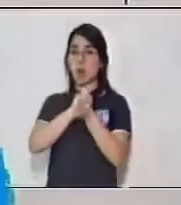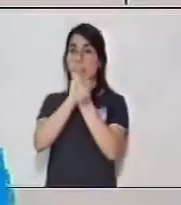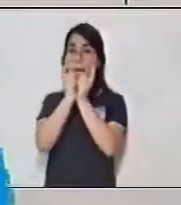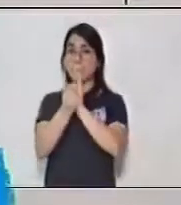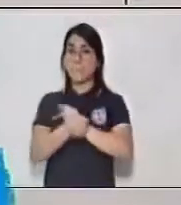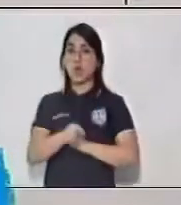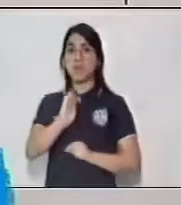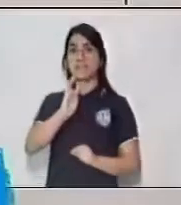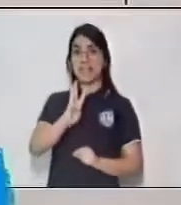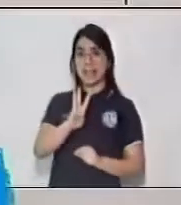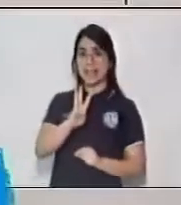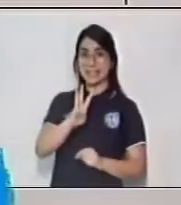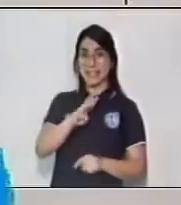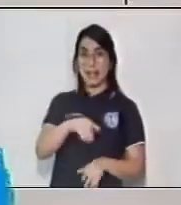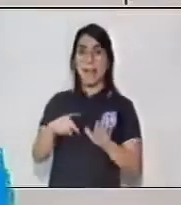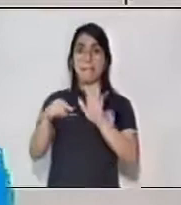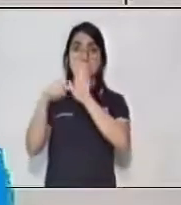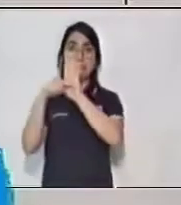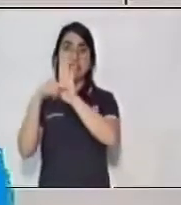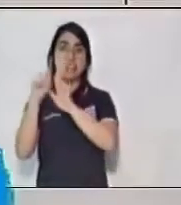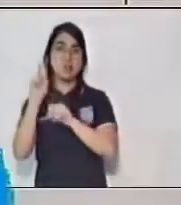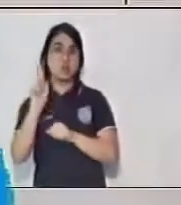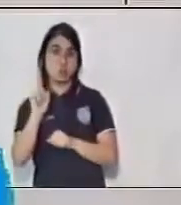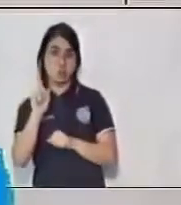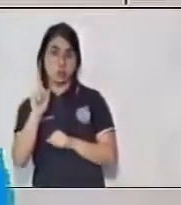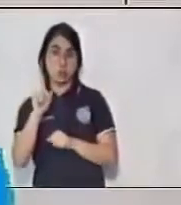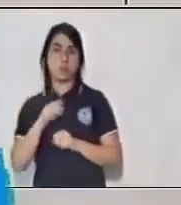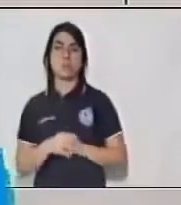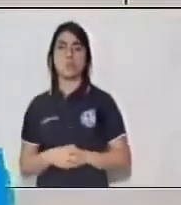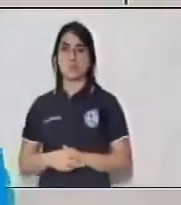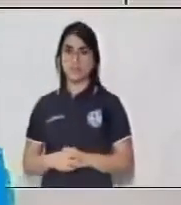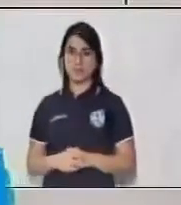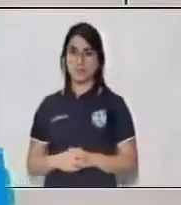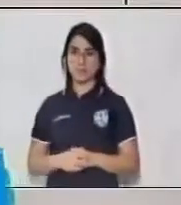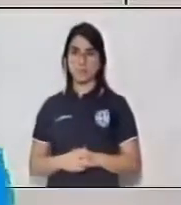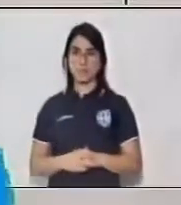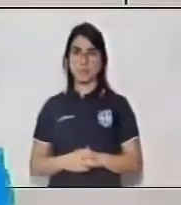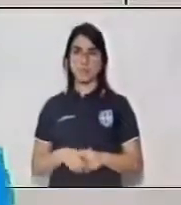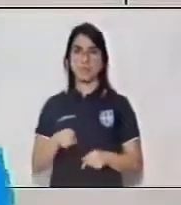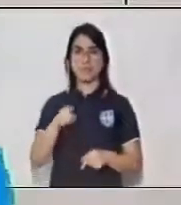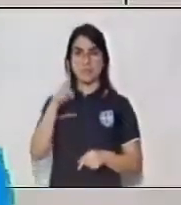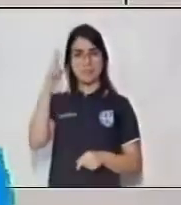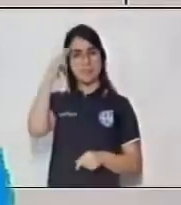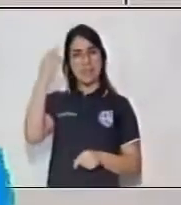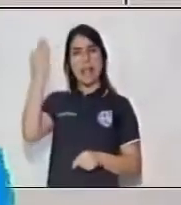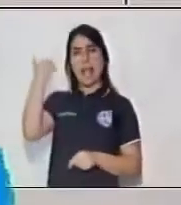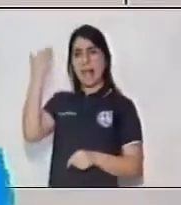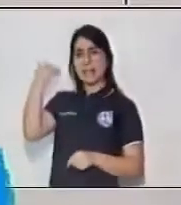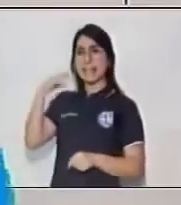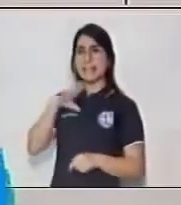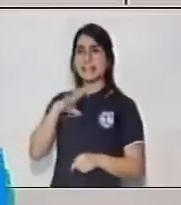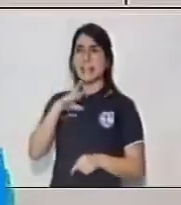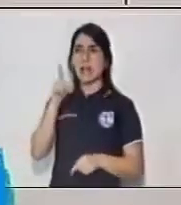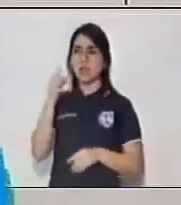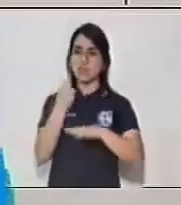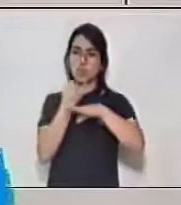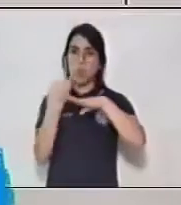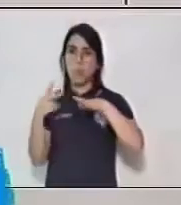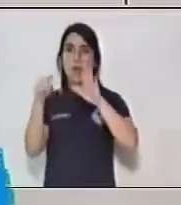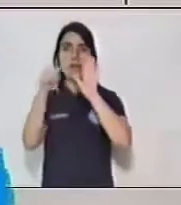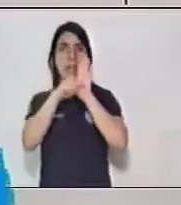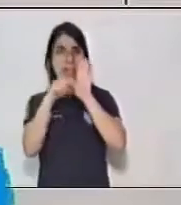hicimos anteriormente. Teníamos un exponente negativo, lo volvimos fracción. Ahora tenemos fracción y lo regresamos a exponente